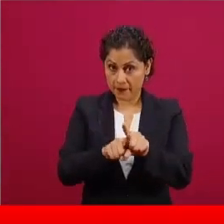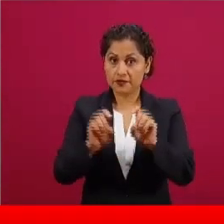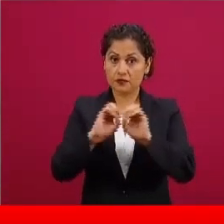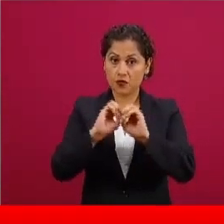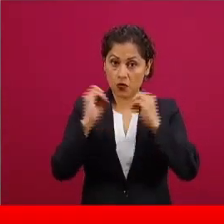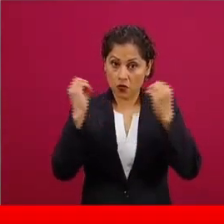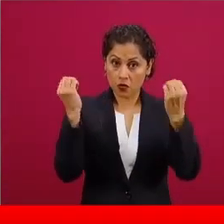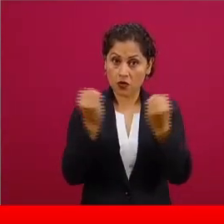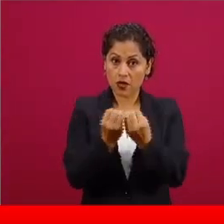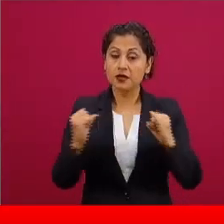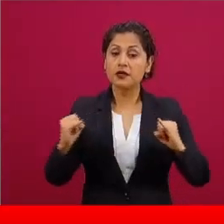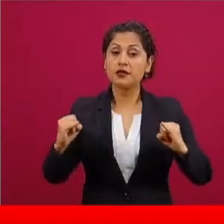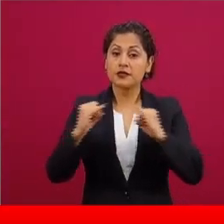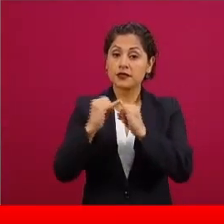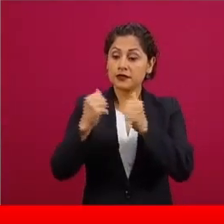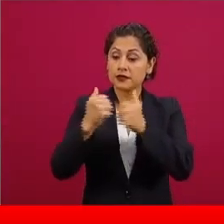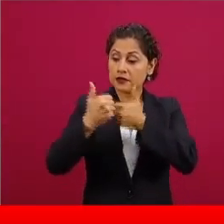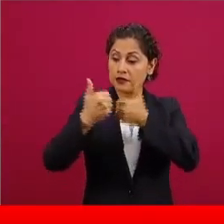descentralizados